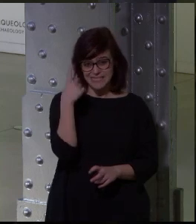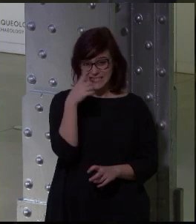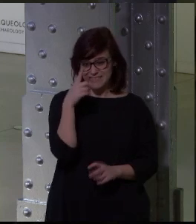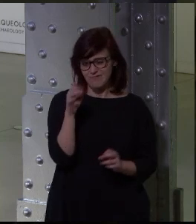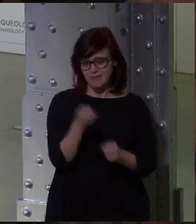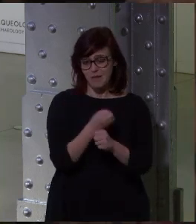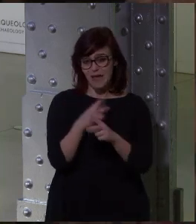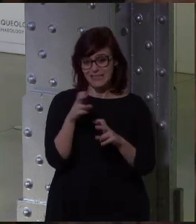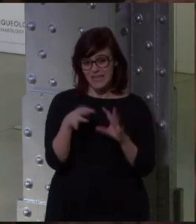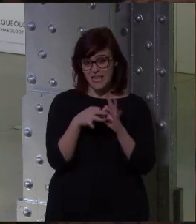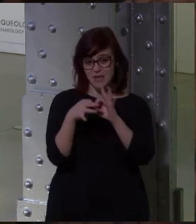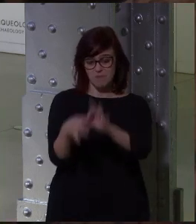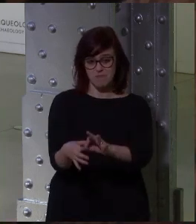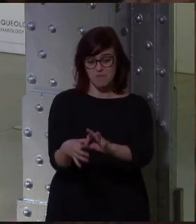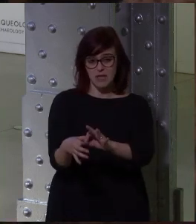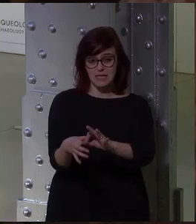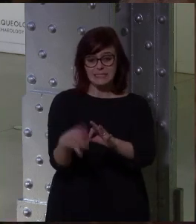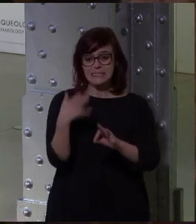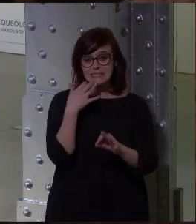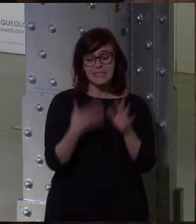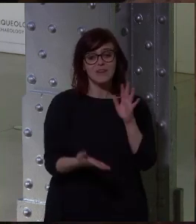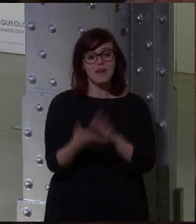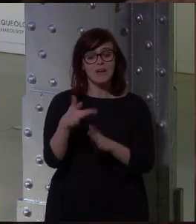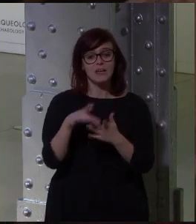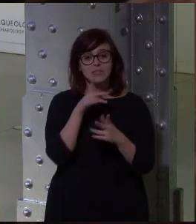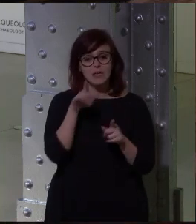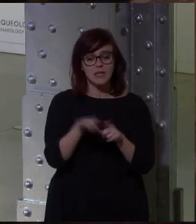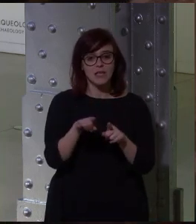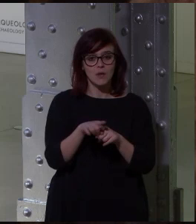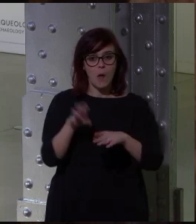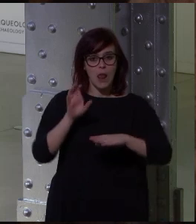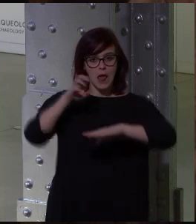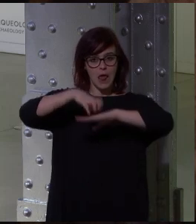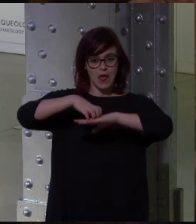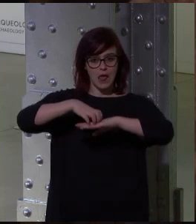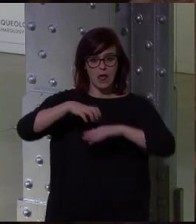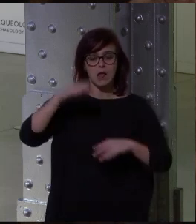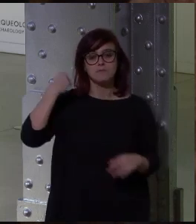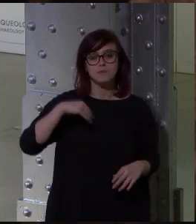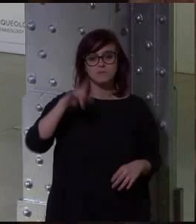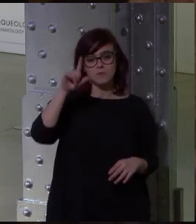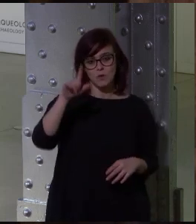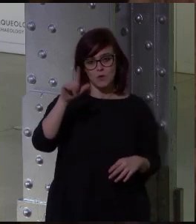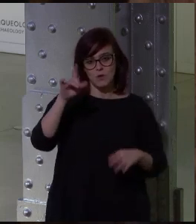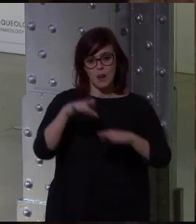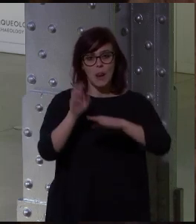está trabajando sobre ello, si se van a poder recuperar las nacras en el Mediterráneo.